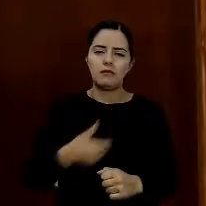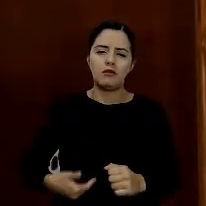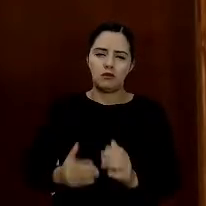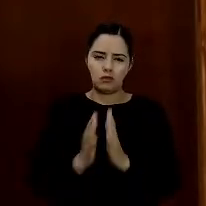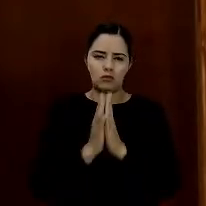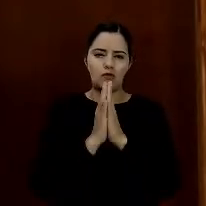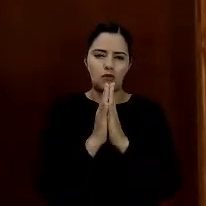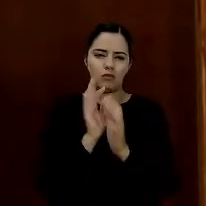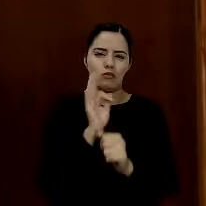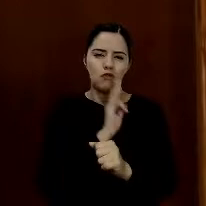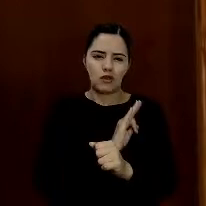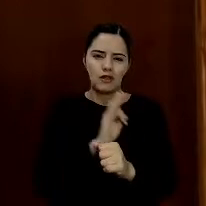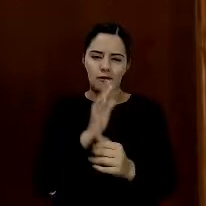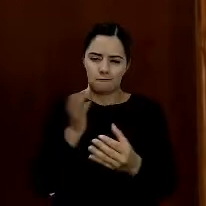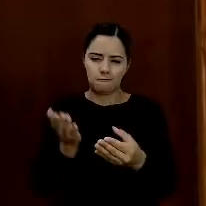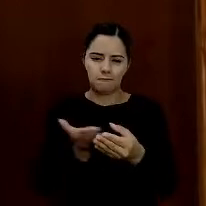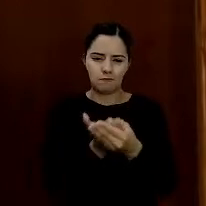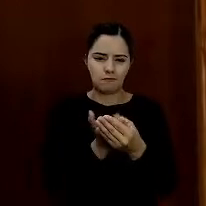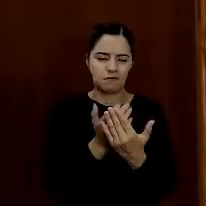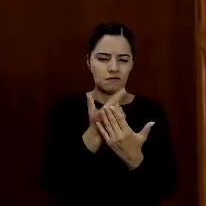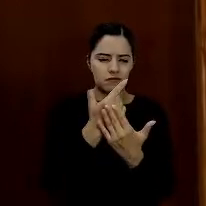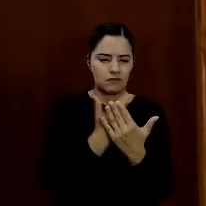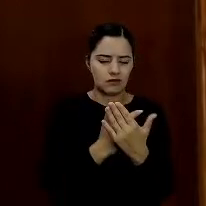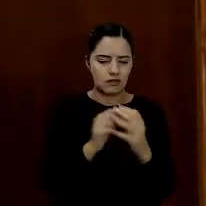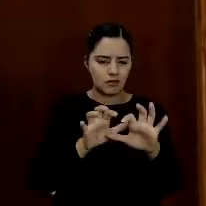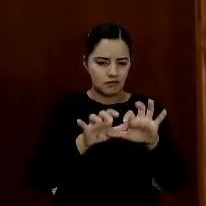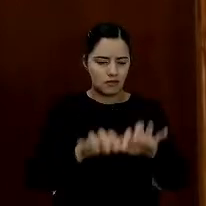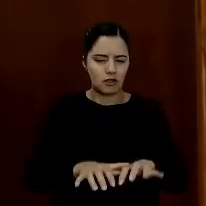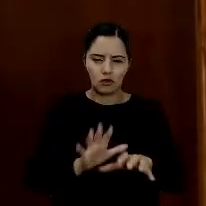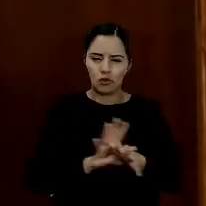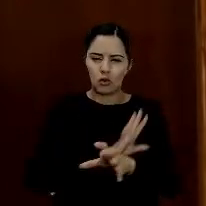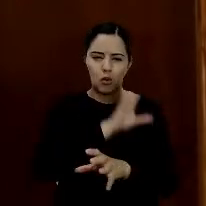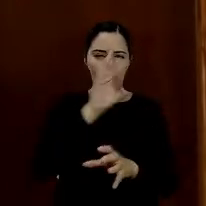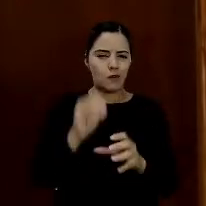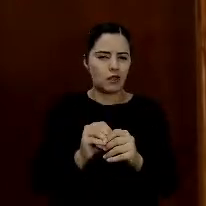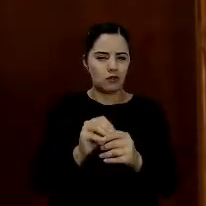diario de los debates el texto íntegro de la iniciativa. Muchas gracias.